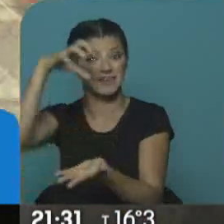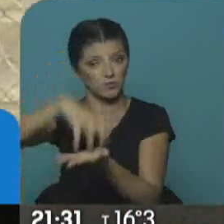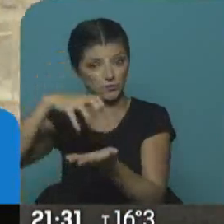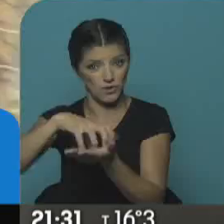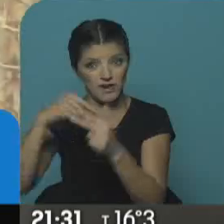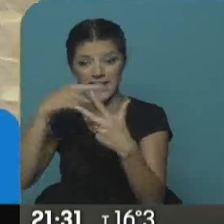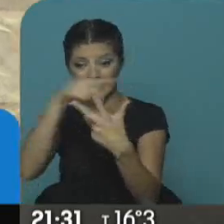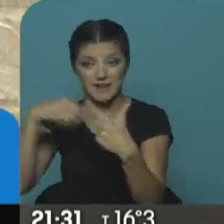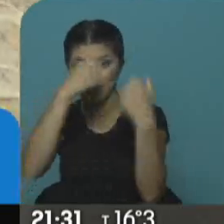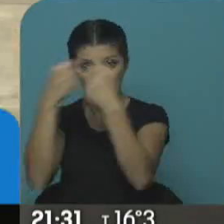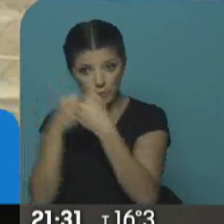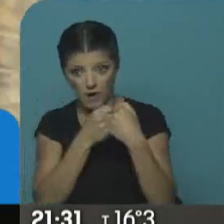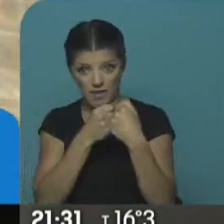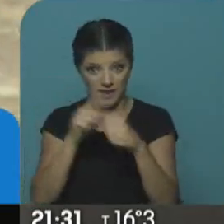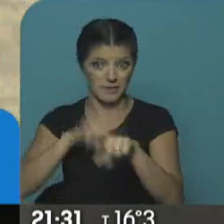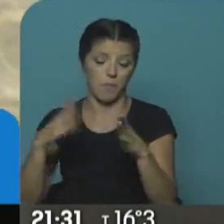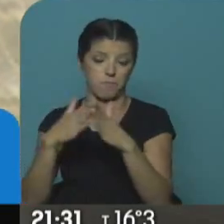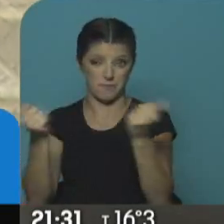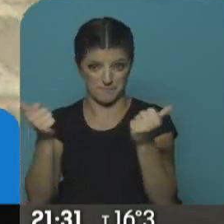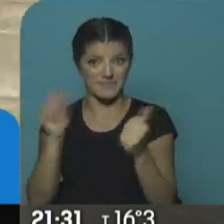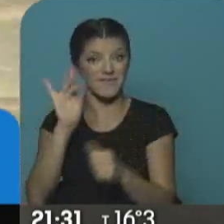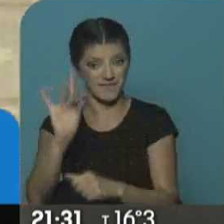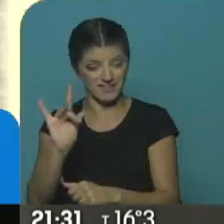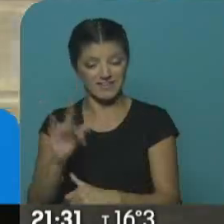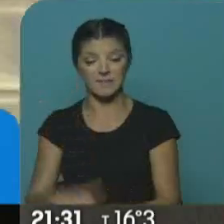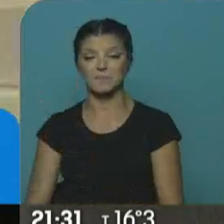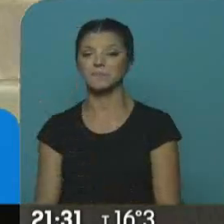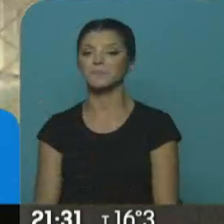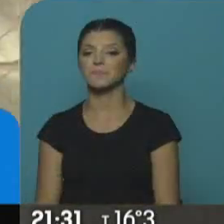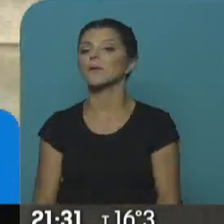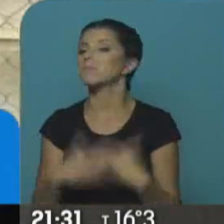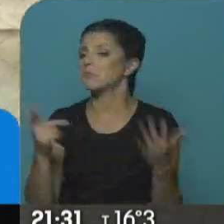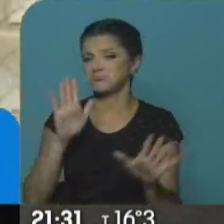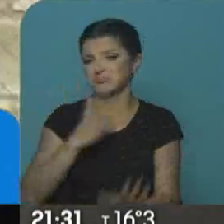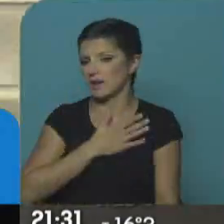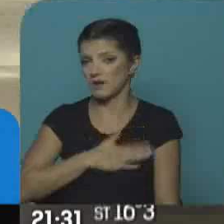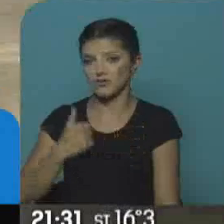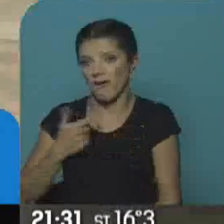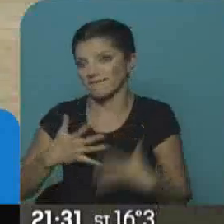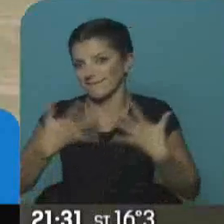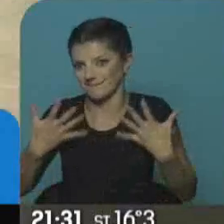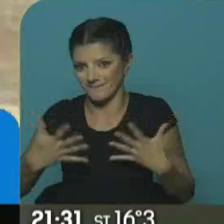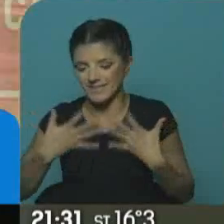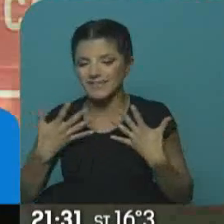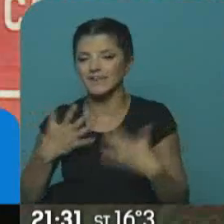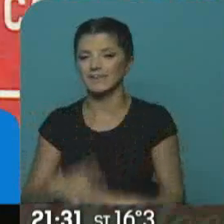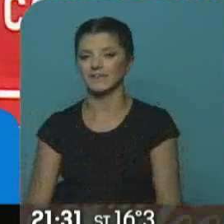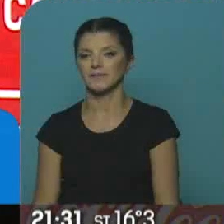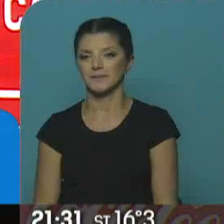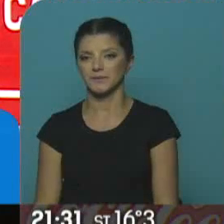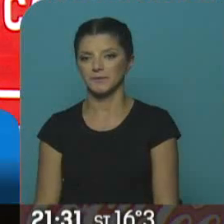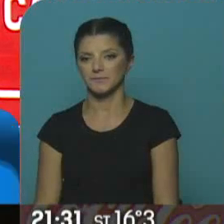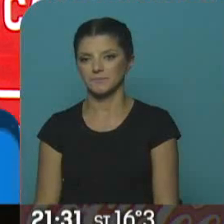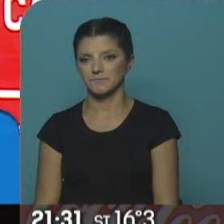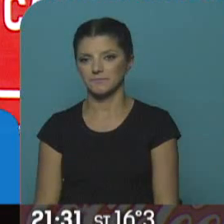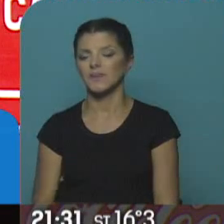un acuerdo en poco tiempo. Entonces, nada, hay que estar tranquilo. La verdad es que estoy muy contento. Las redes